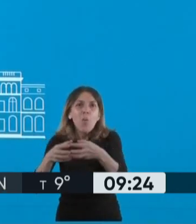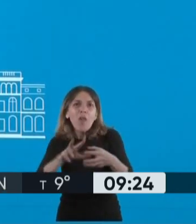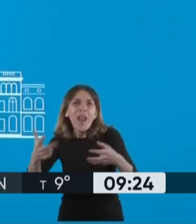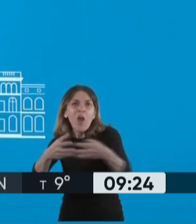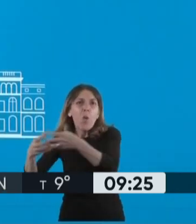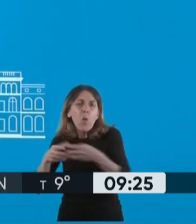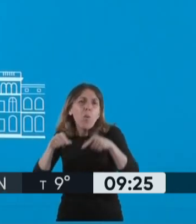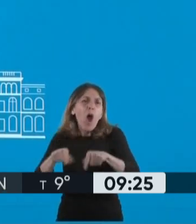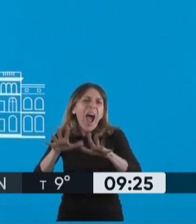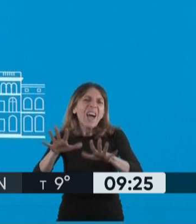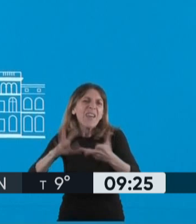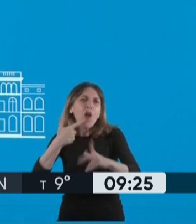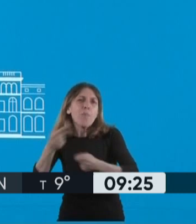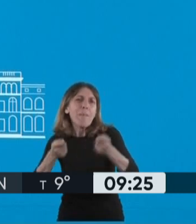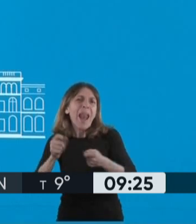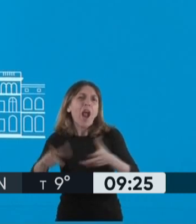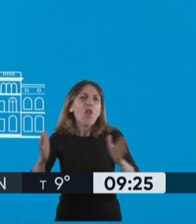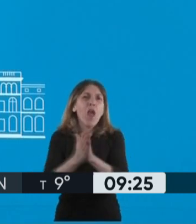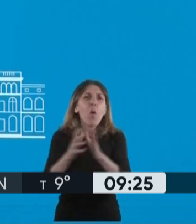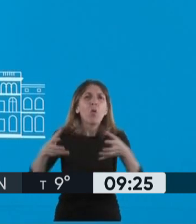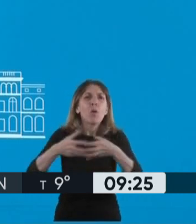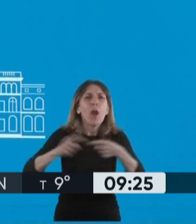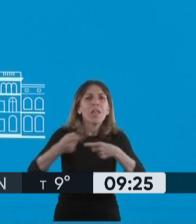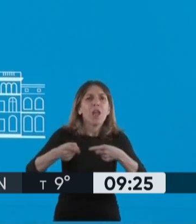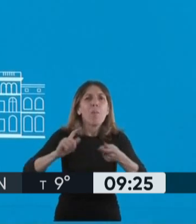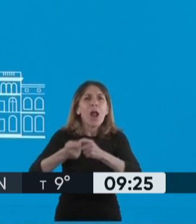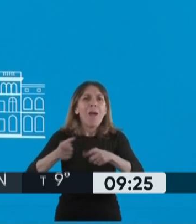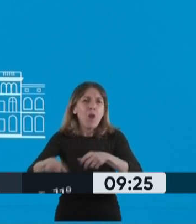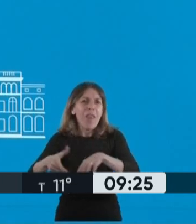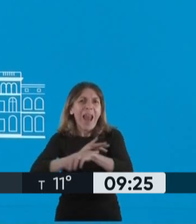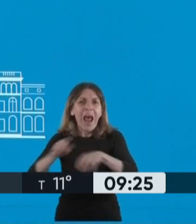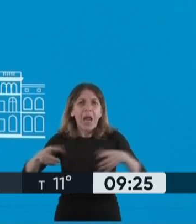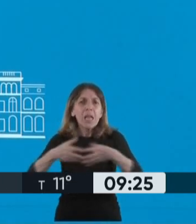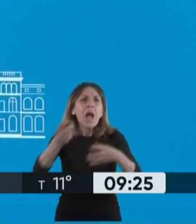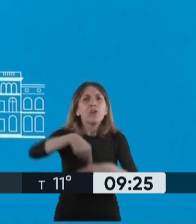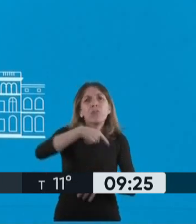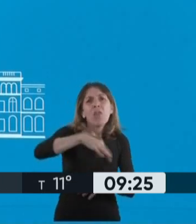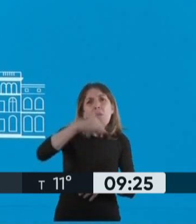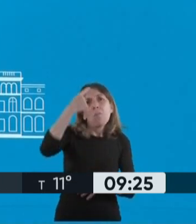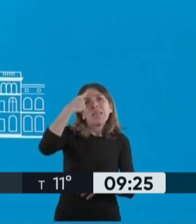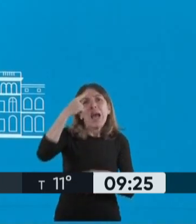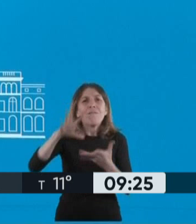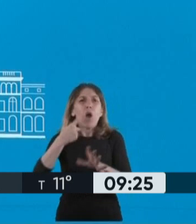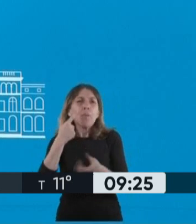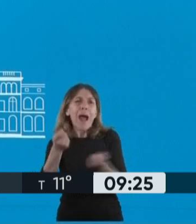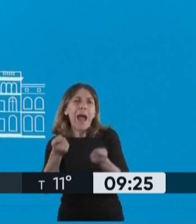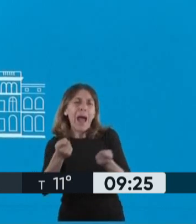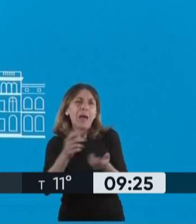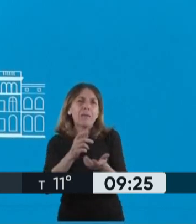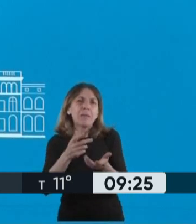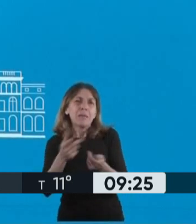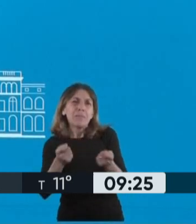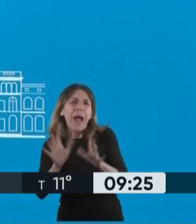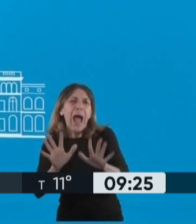práctica absolutamente habitual de Juntos por el Cambio, y la verdad es que lo que deberíamos pensar no solo es en la doble vara de ellos, sino también en la doble vara de